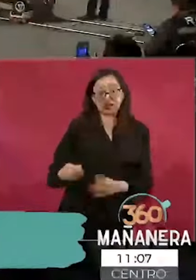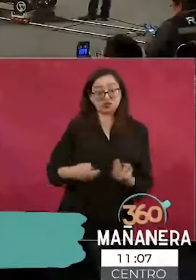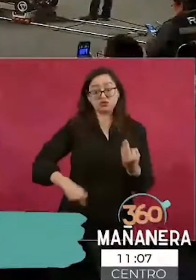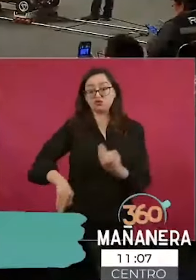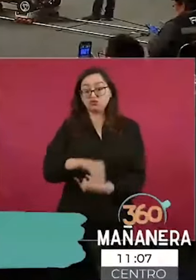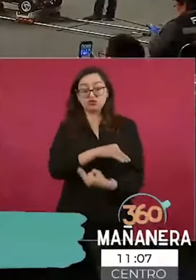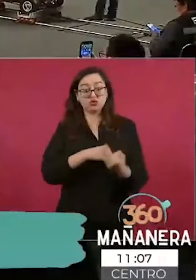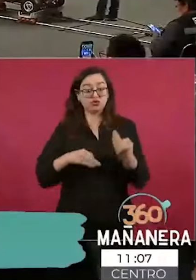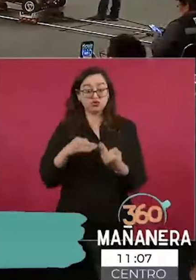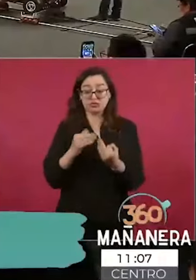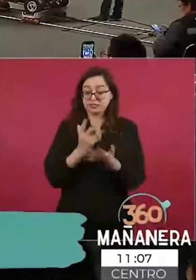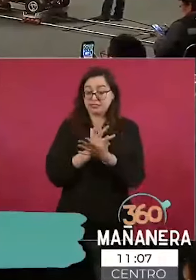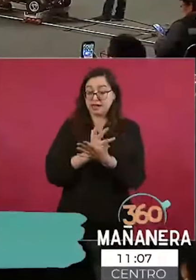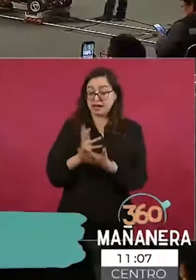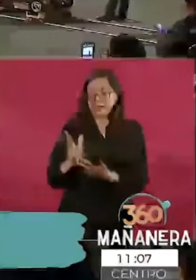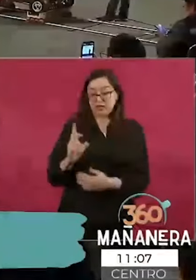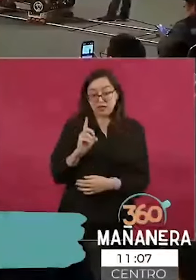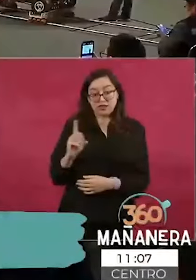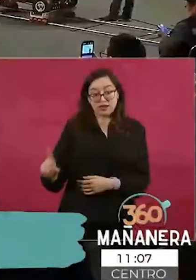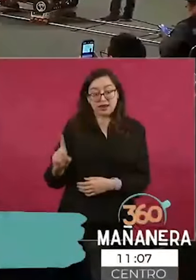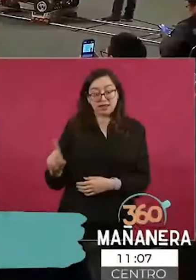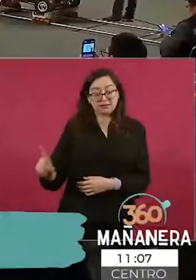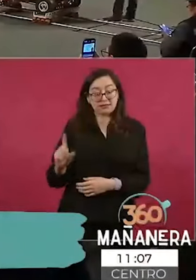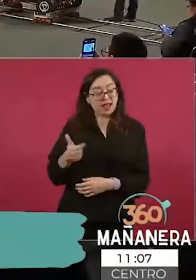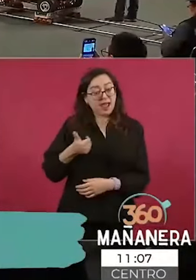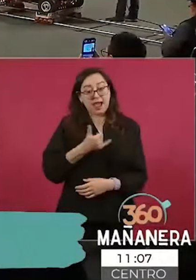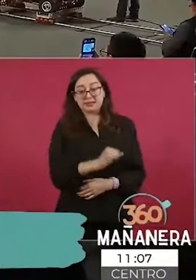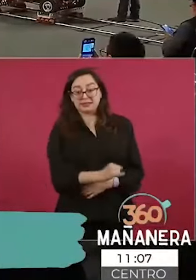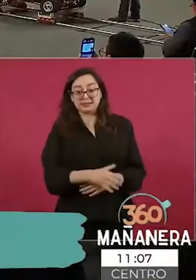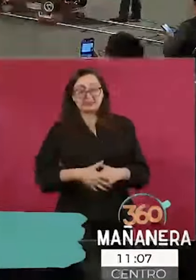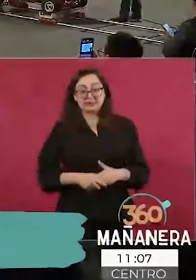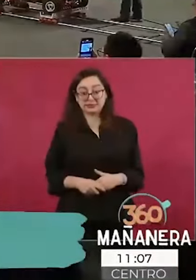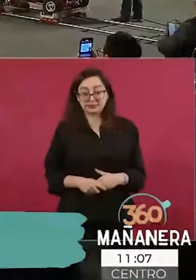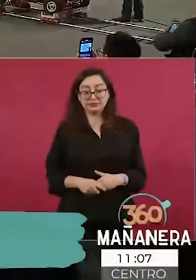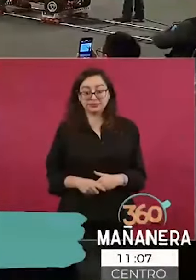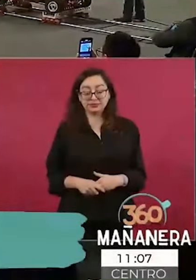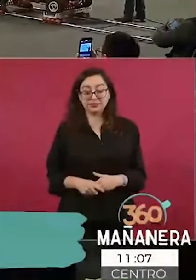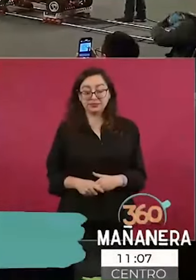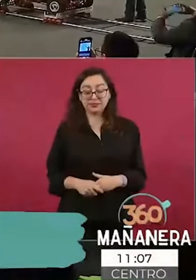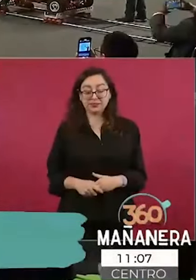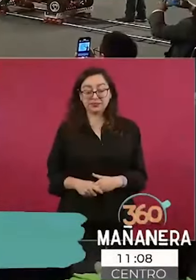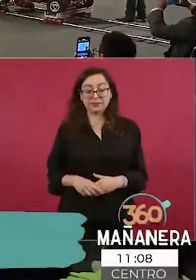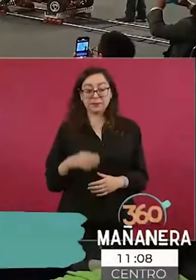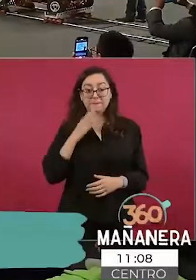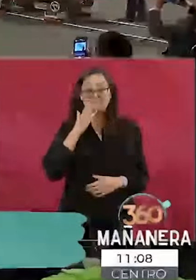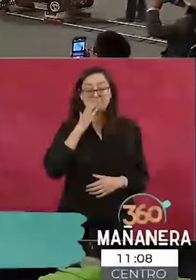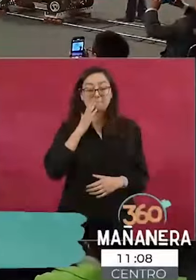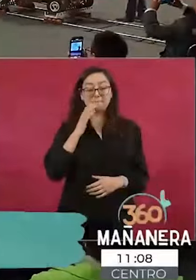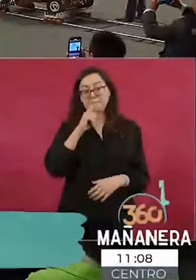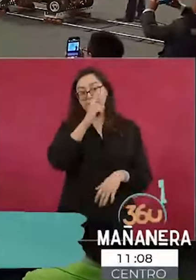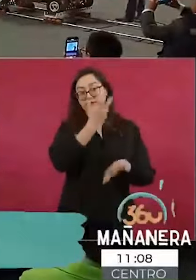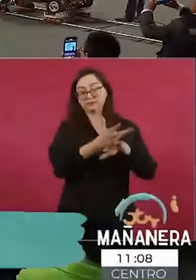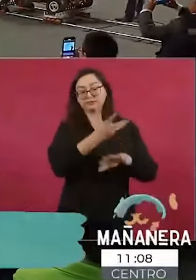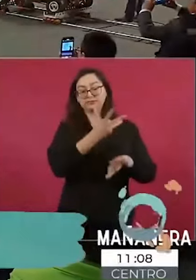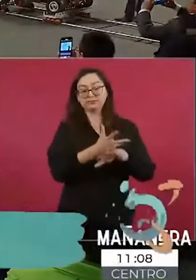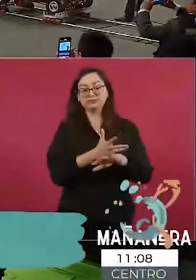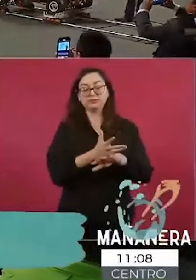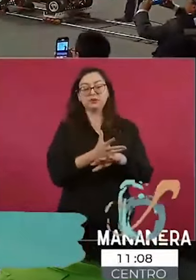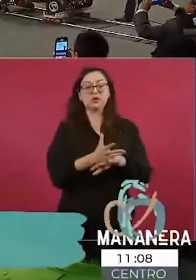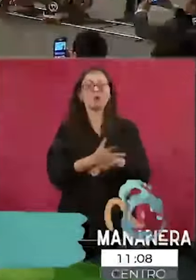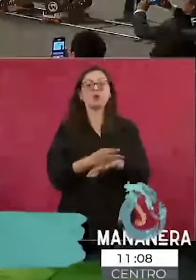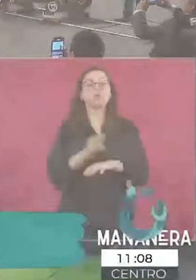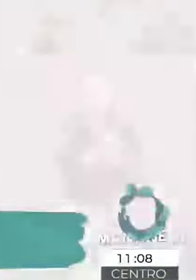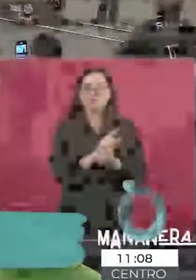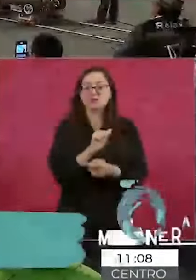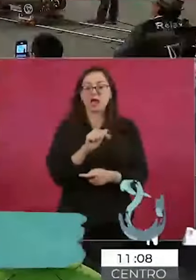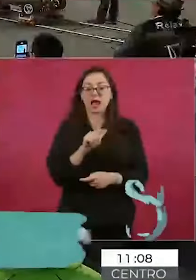de ultraderecha, cuando van a Washington o a